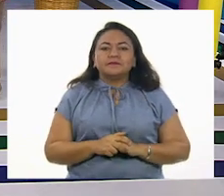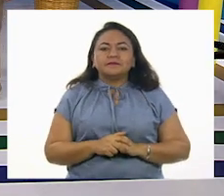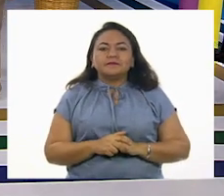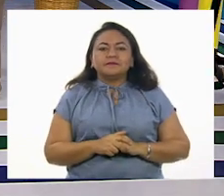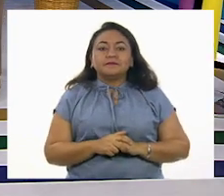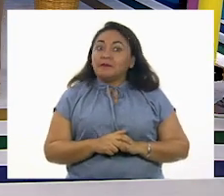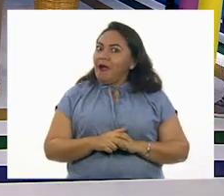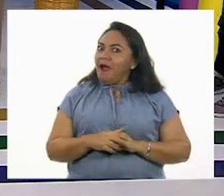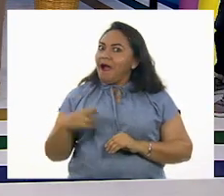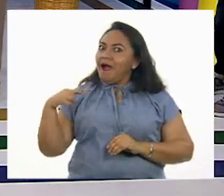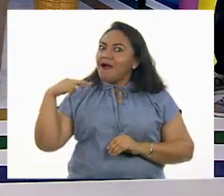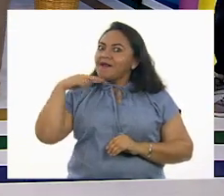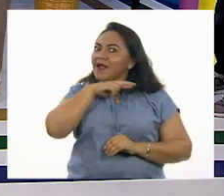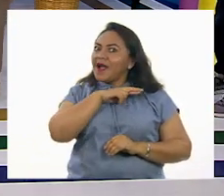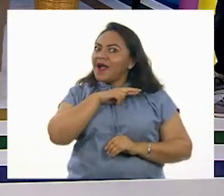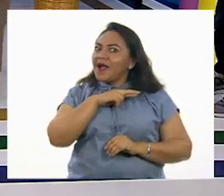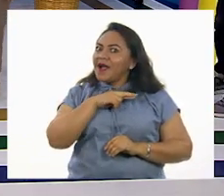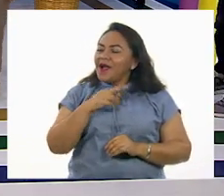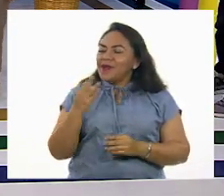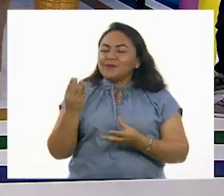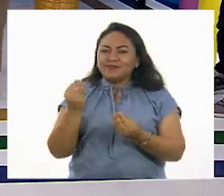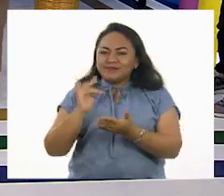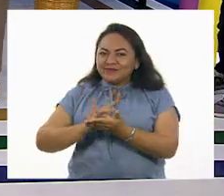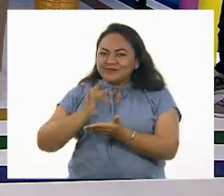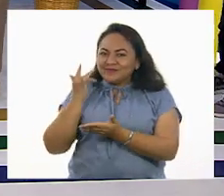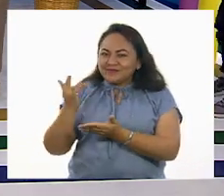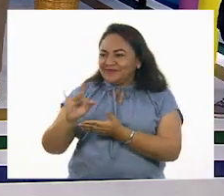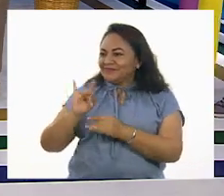¡Ay, qué rápidos! Muchas gracias.